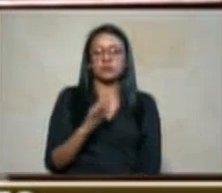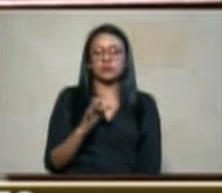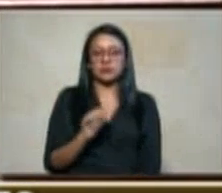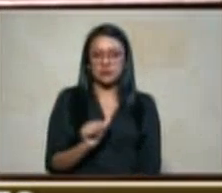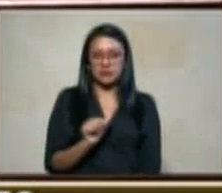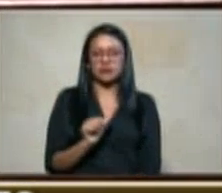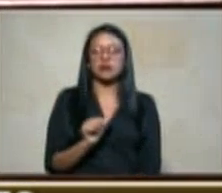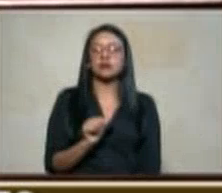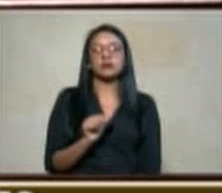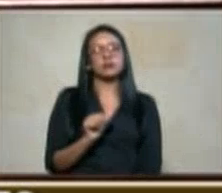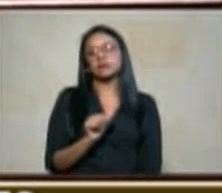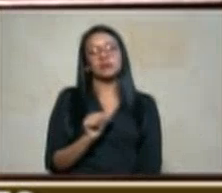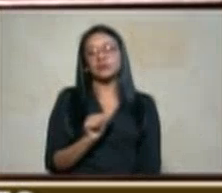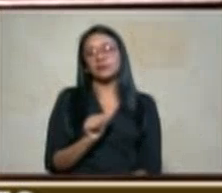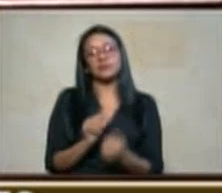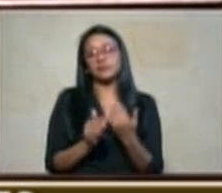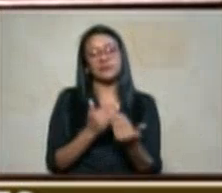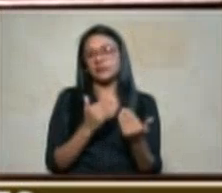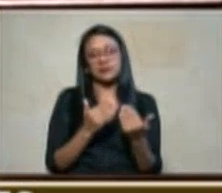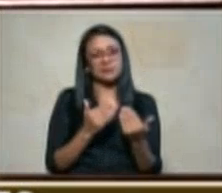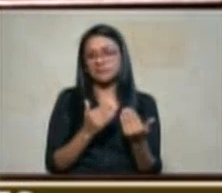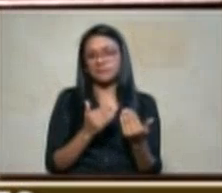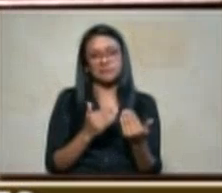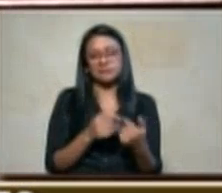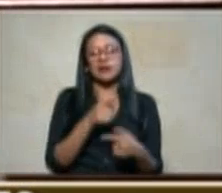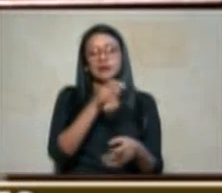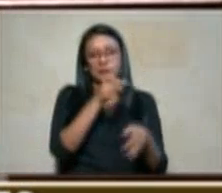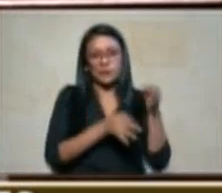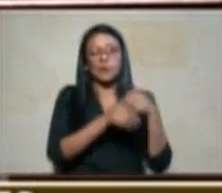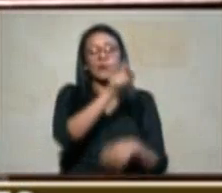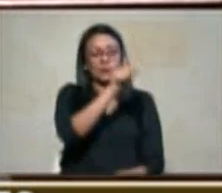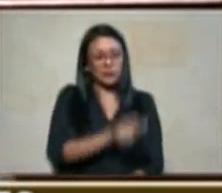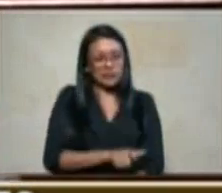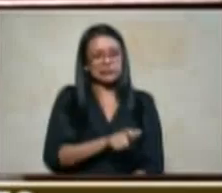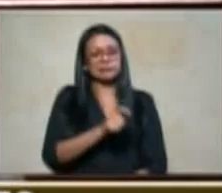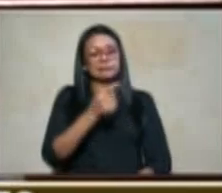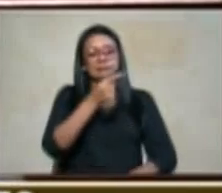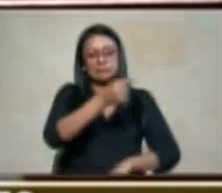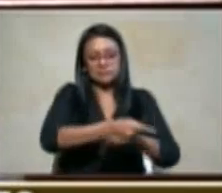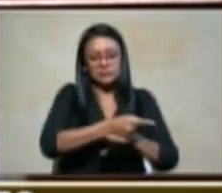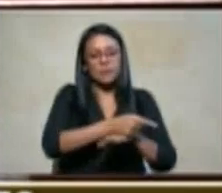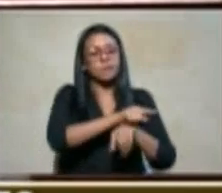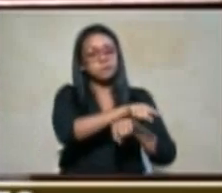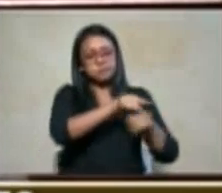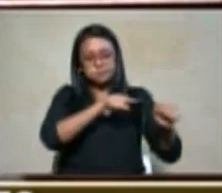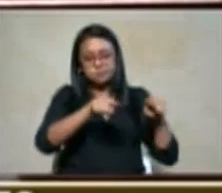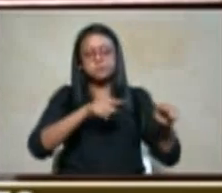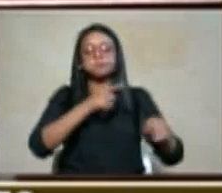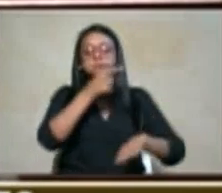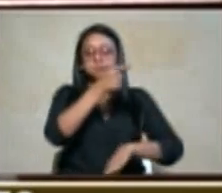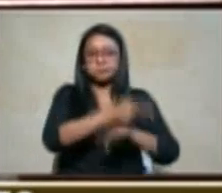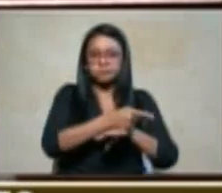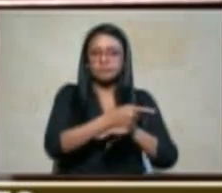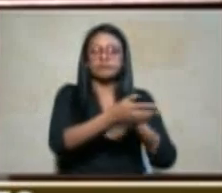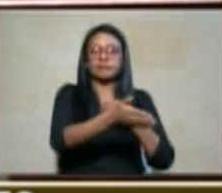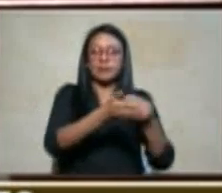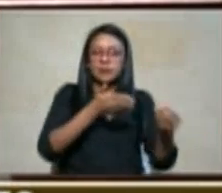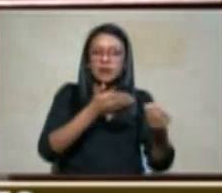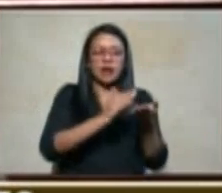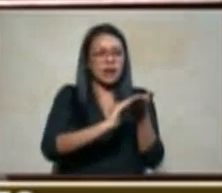No es un caso nuevamente sencillo. Allí los jueces han estado ordenando en algunos casos